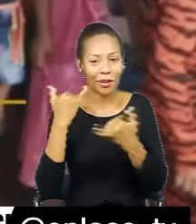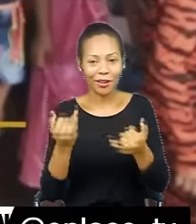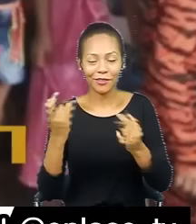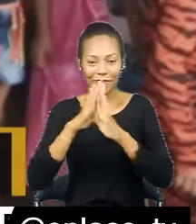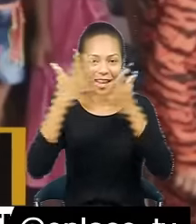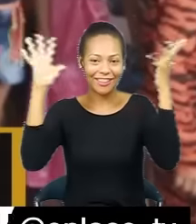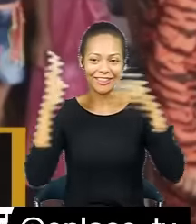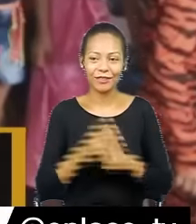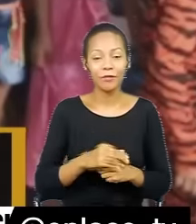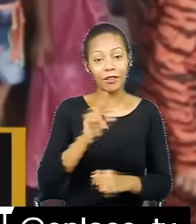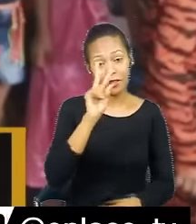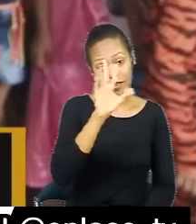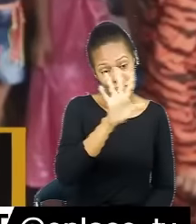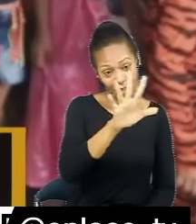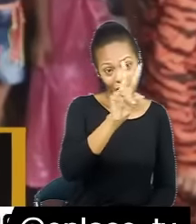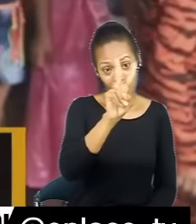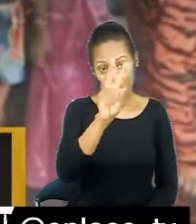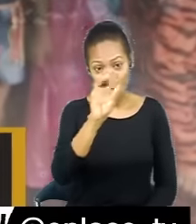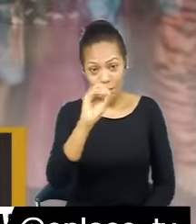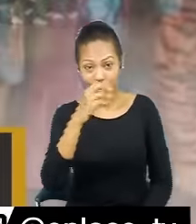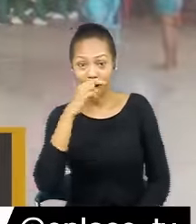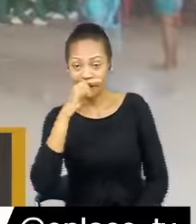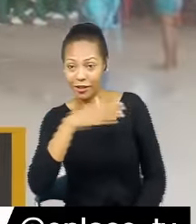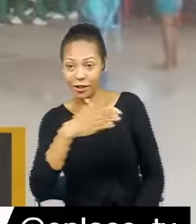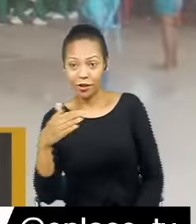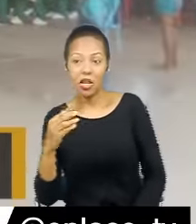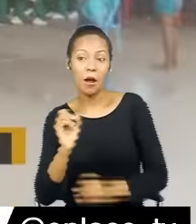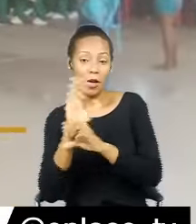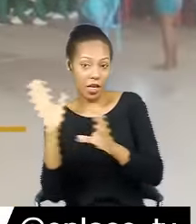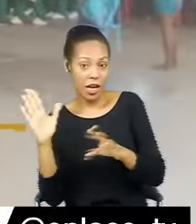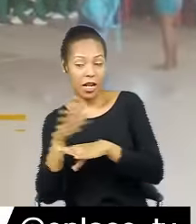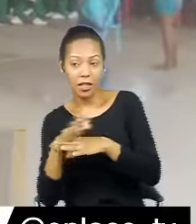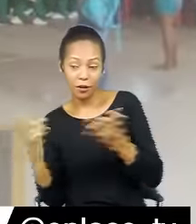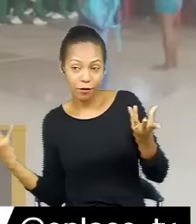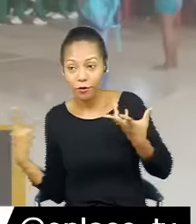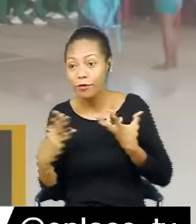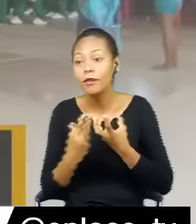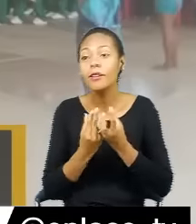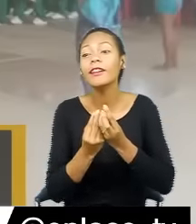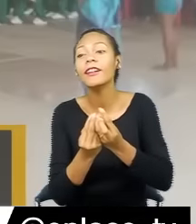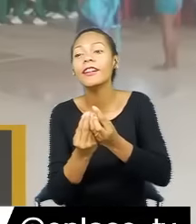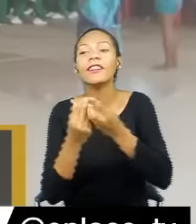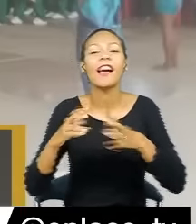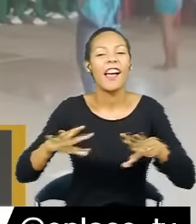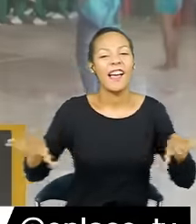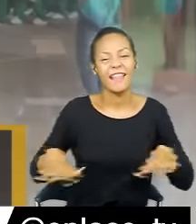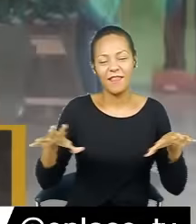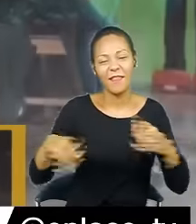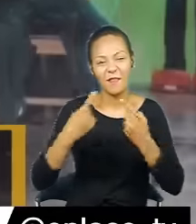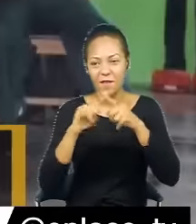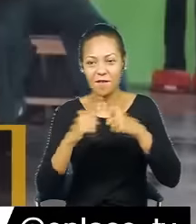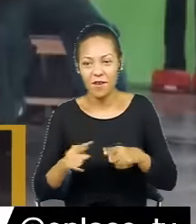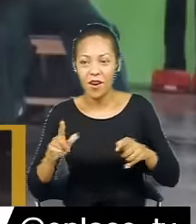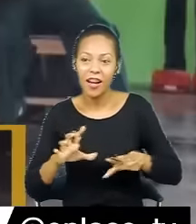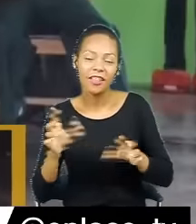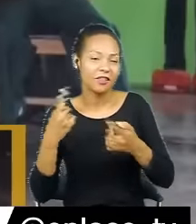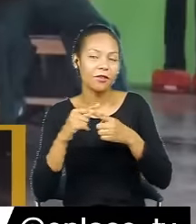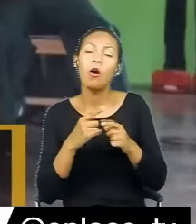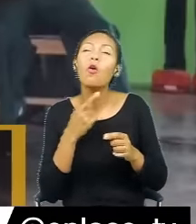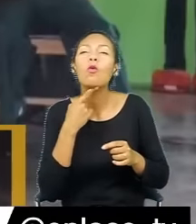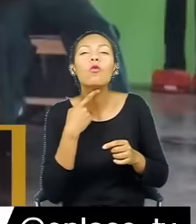520 niños y niñas de preescolar y primaria de las jornadas mañana y tarde serán los protagonistas de las actividades lúdicas, litúrgicas,